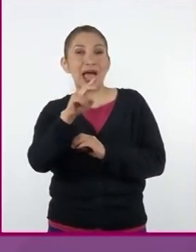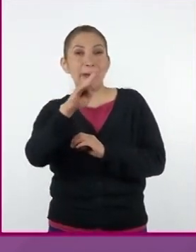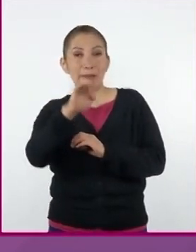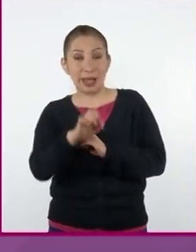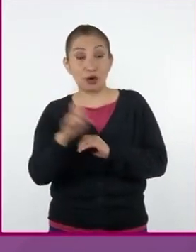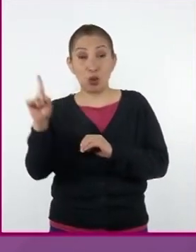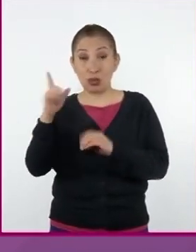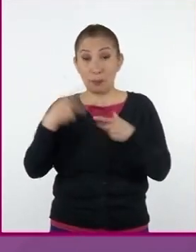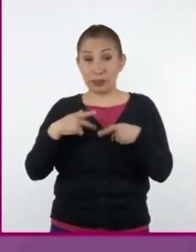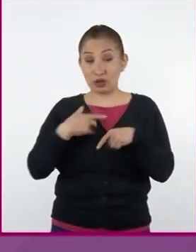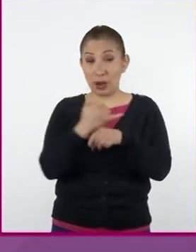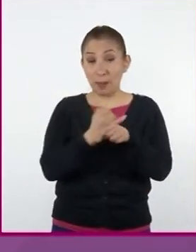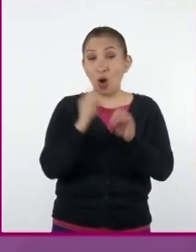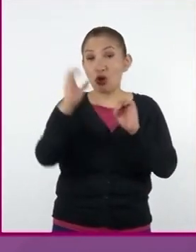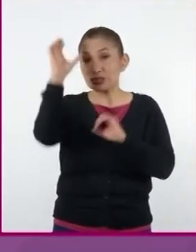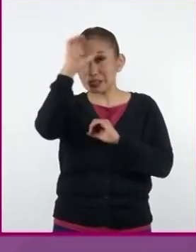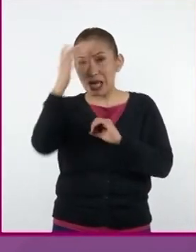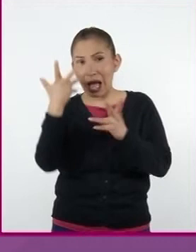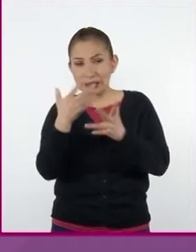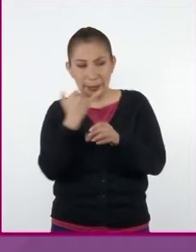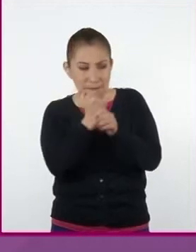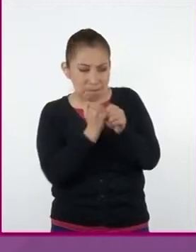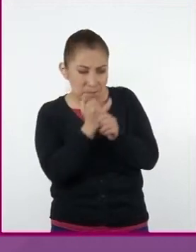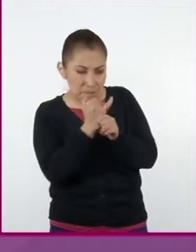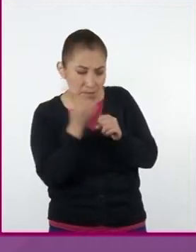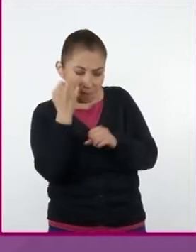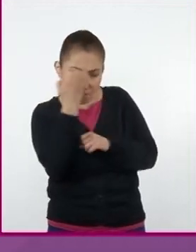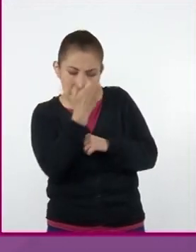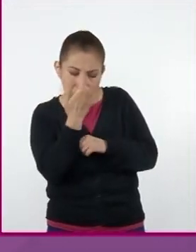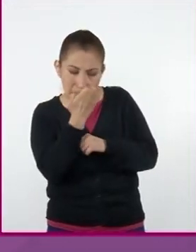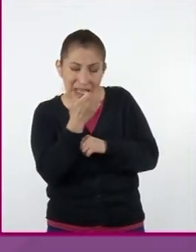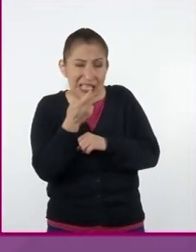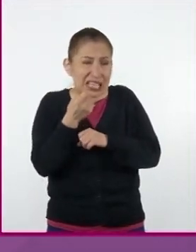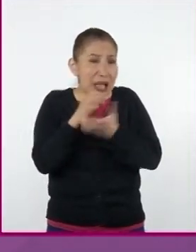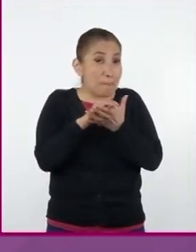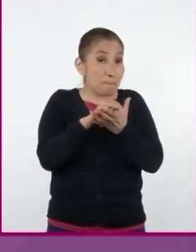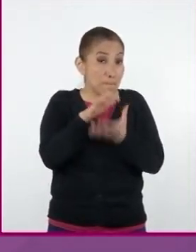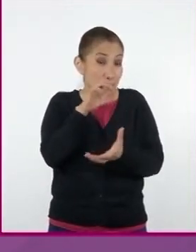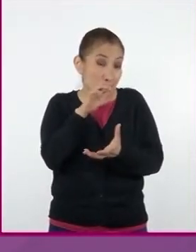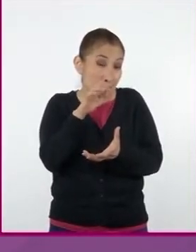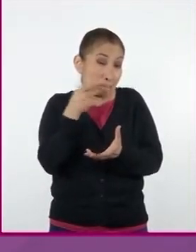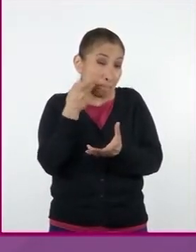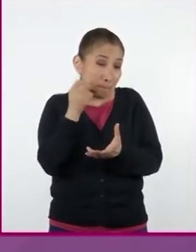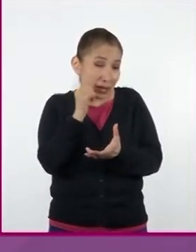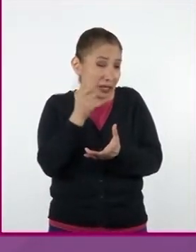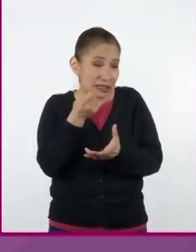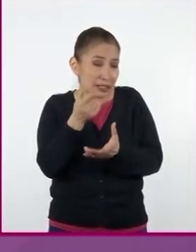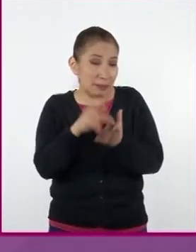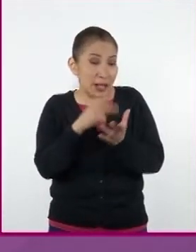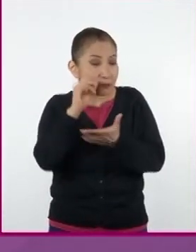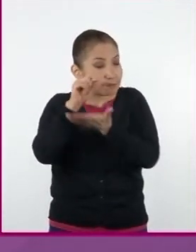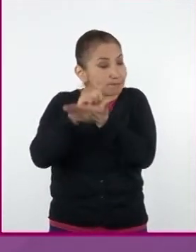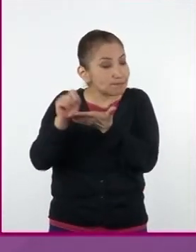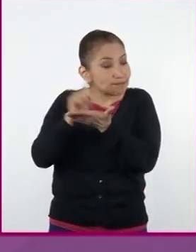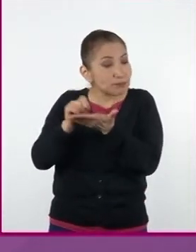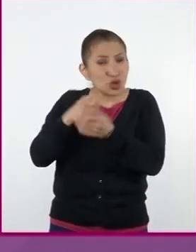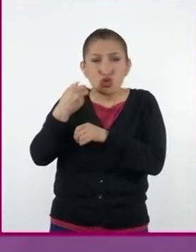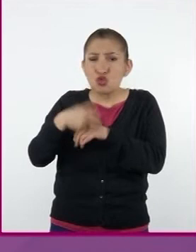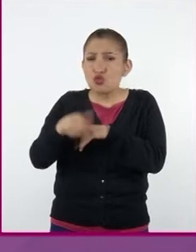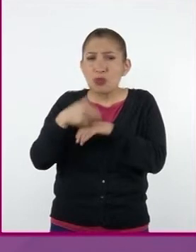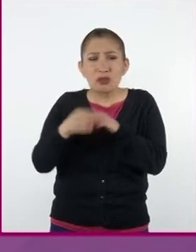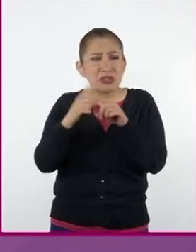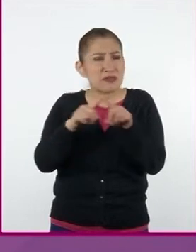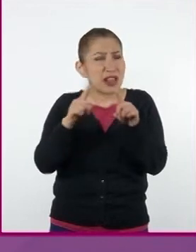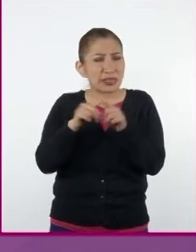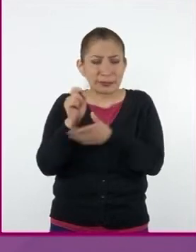Cuando un investigador o científico realiza un estudio, regularmente toma y registra una gran cantidad de